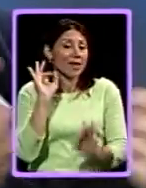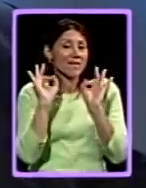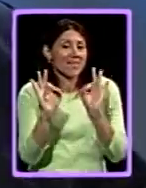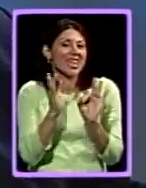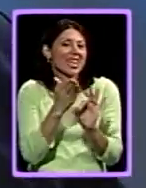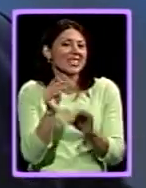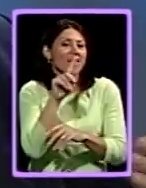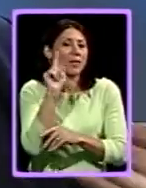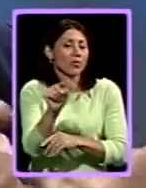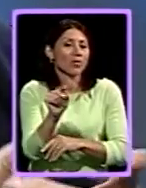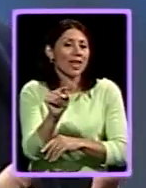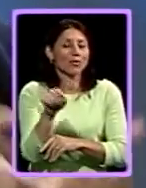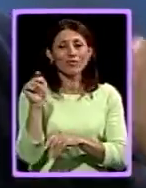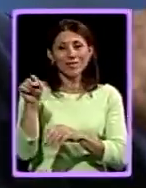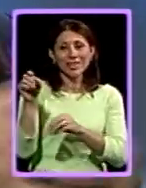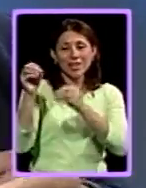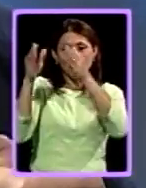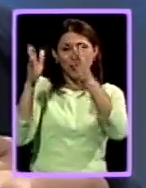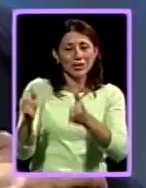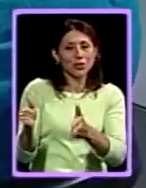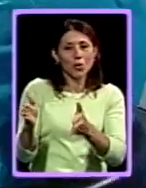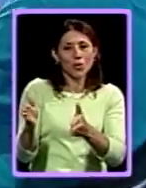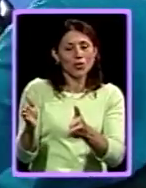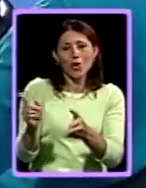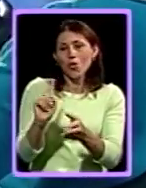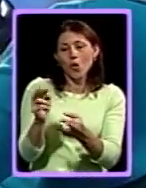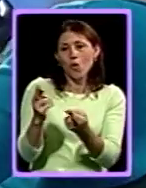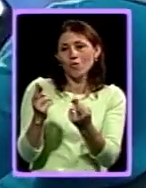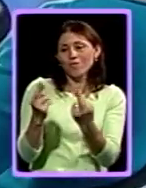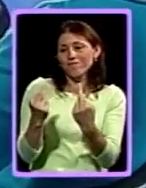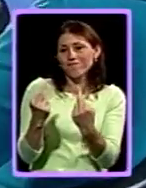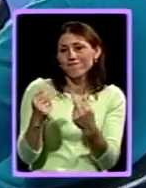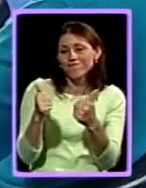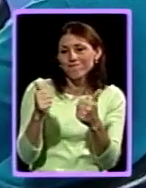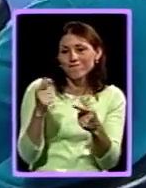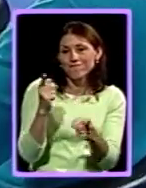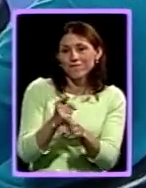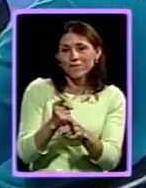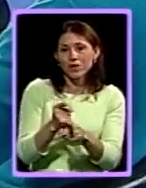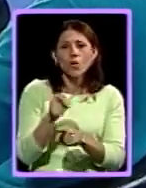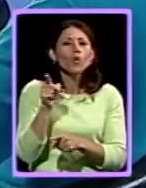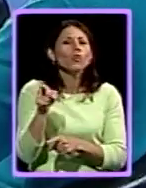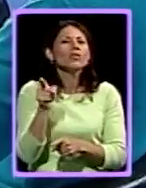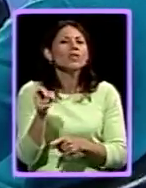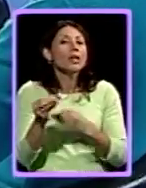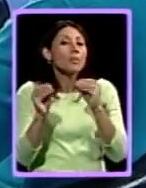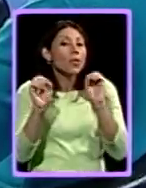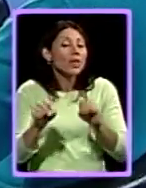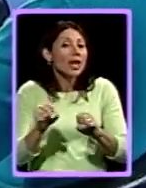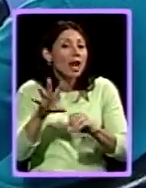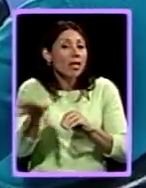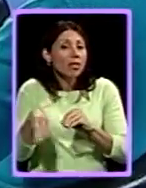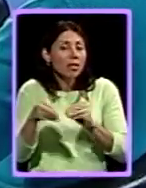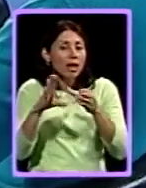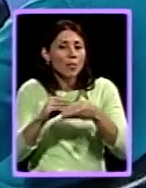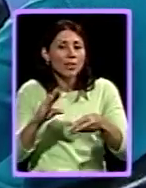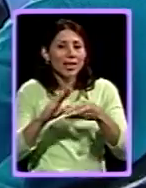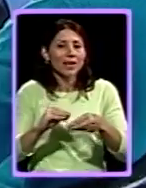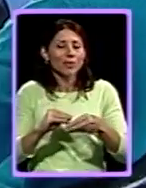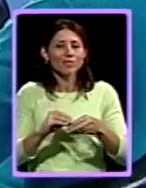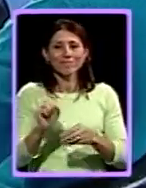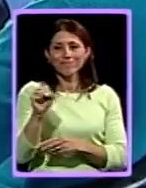profesor tenía la... ¿Usted no me quisiera hacer el comentario a mi comentario? Muy interesante eso, porque